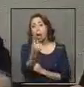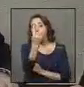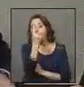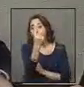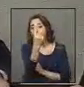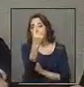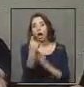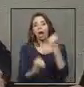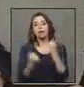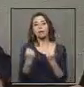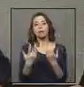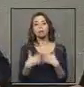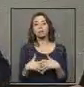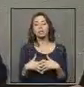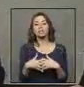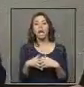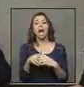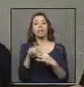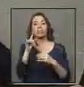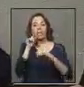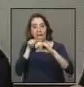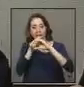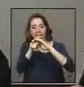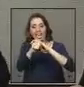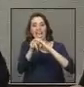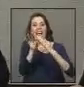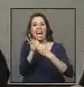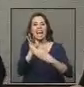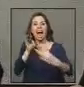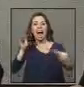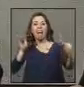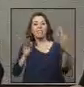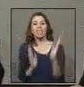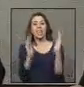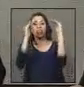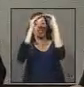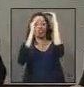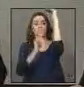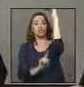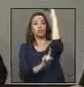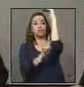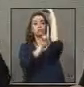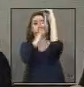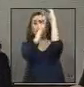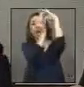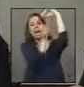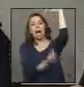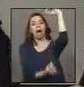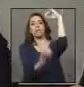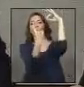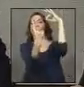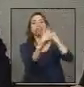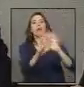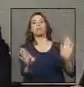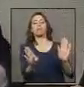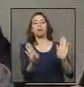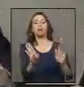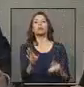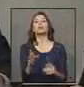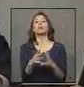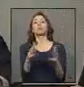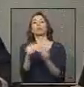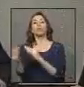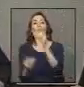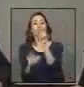compañía que tiene cableado un determinado edificio? ¿O cuántas son las frustraciones también de